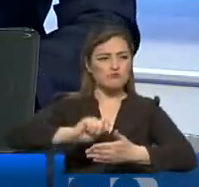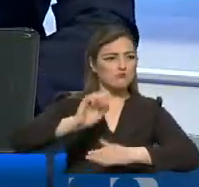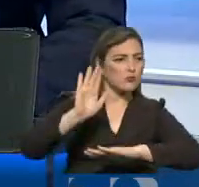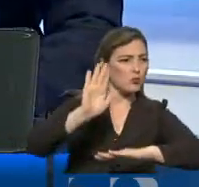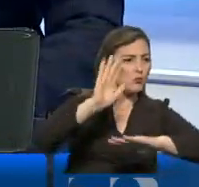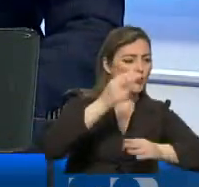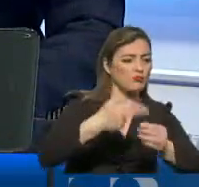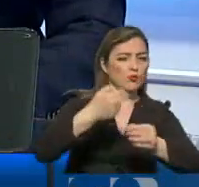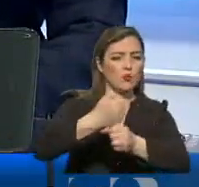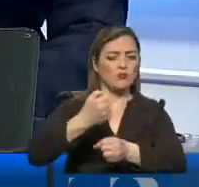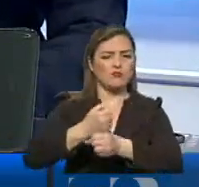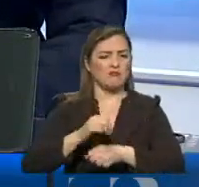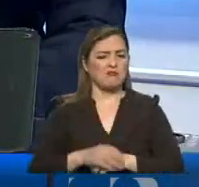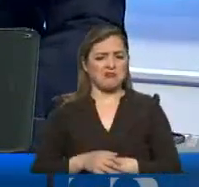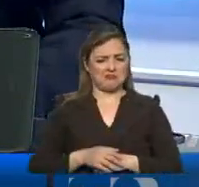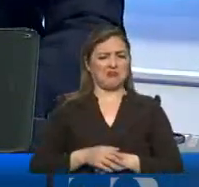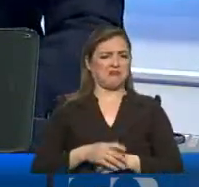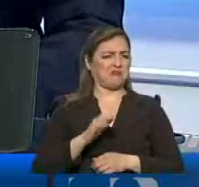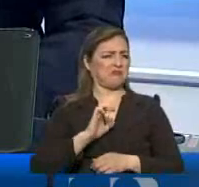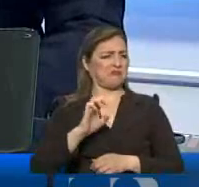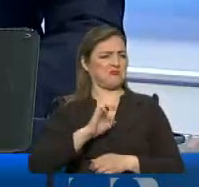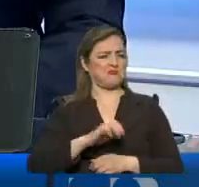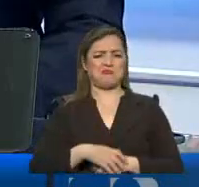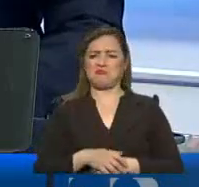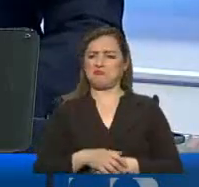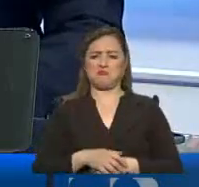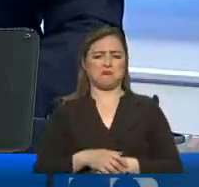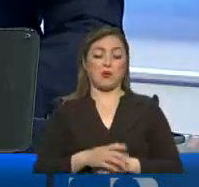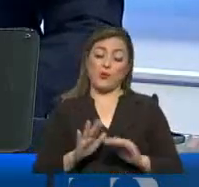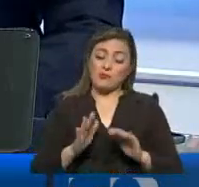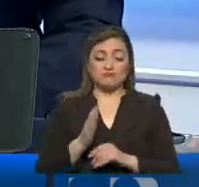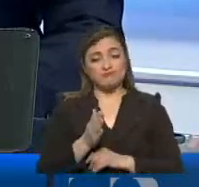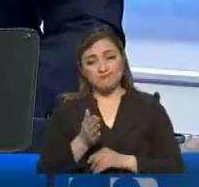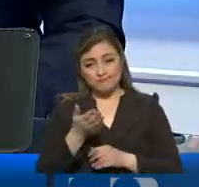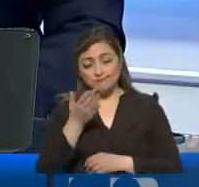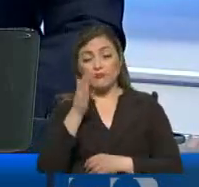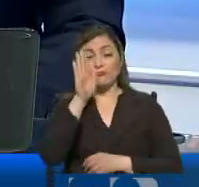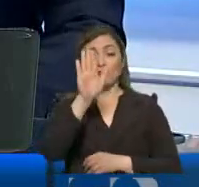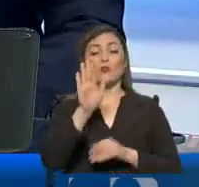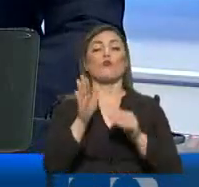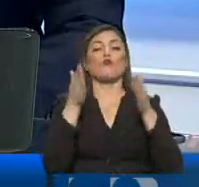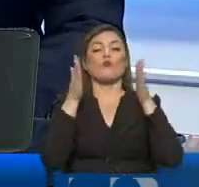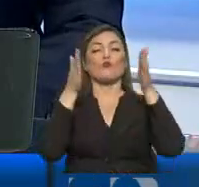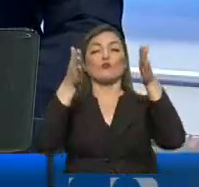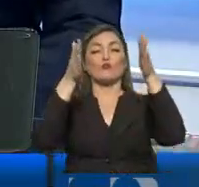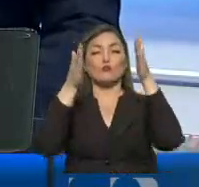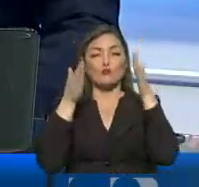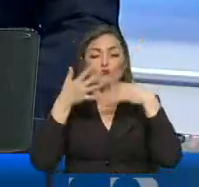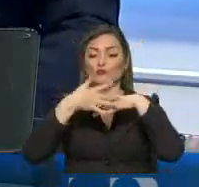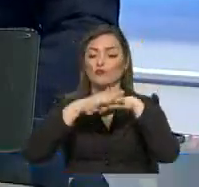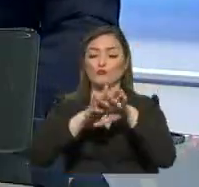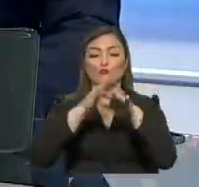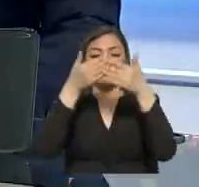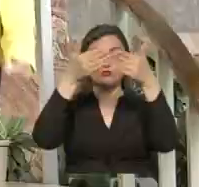diplomático en la anterior administración. Sin embargo, mira al frente hacia la integración y la apertura del